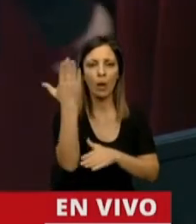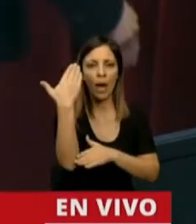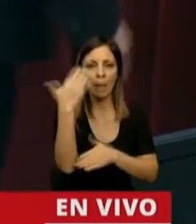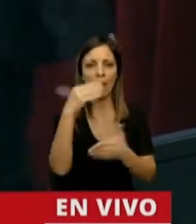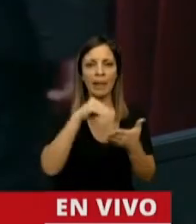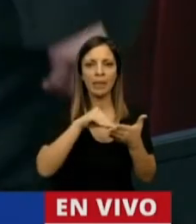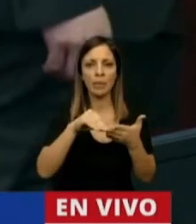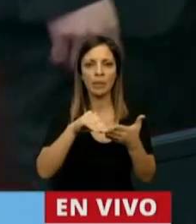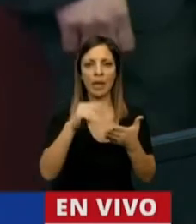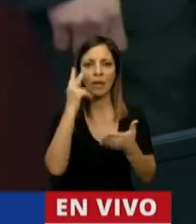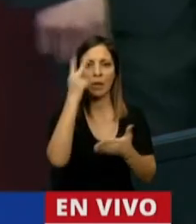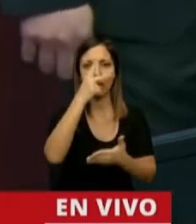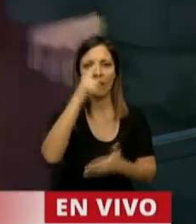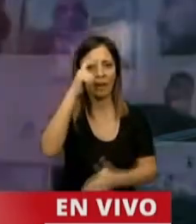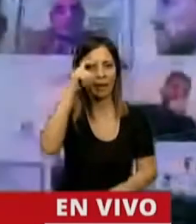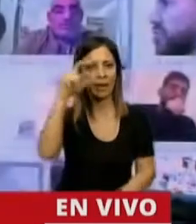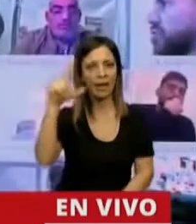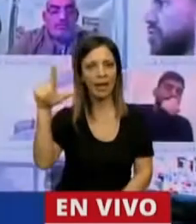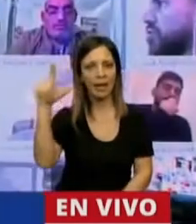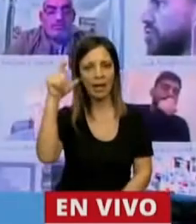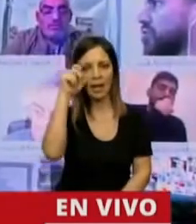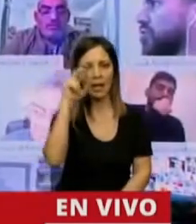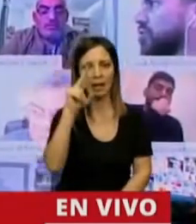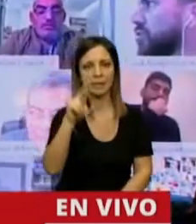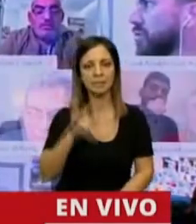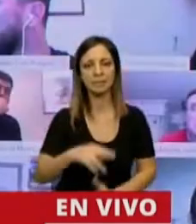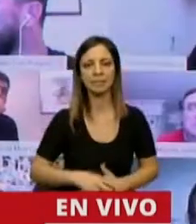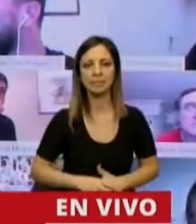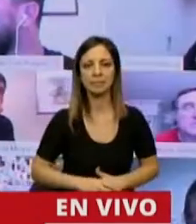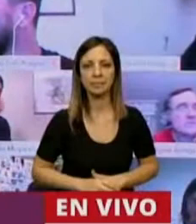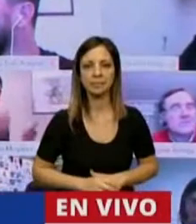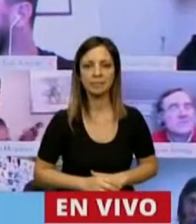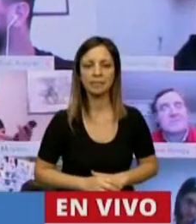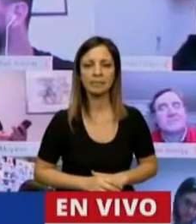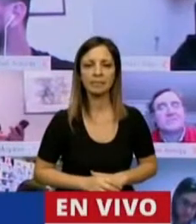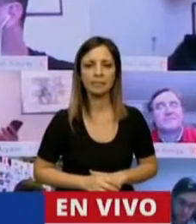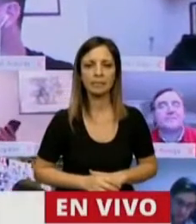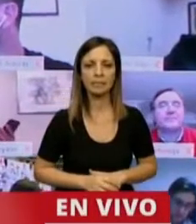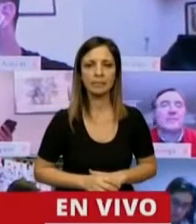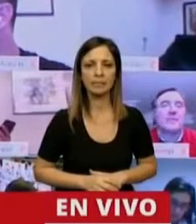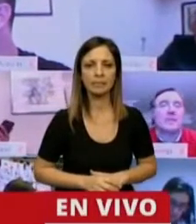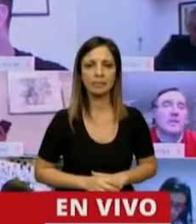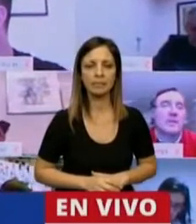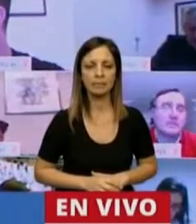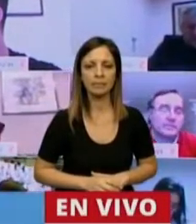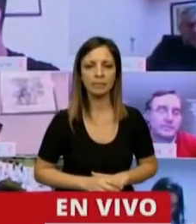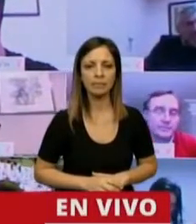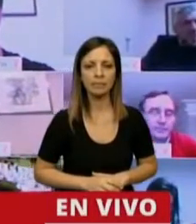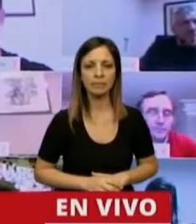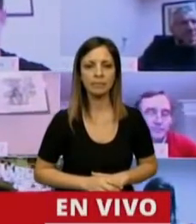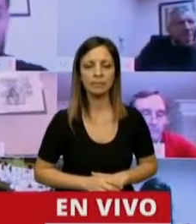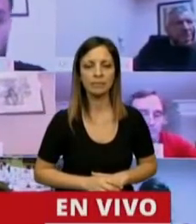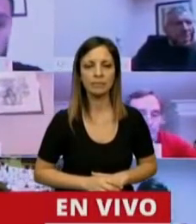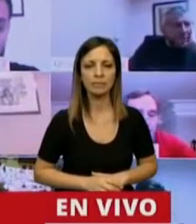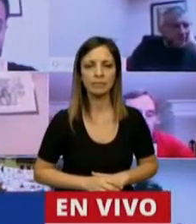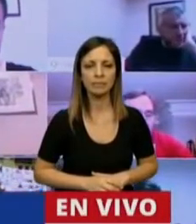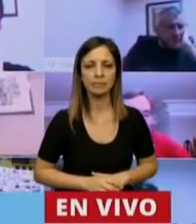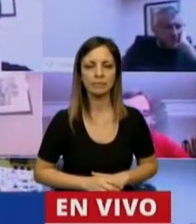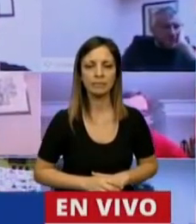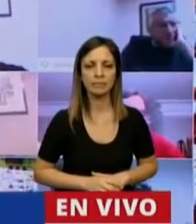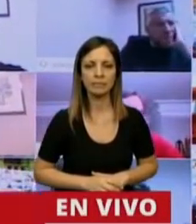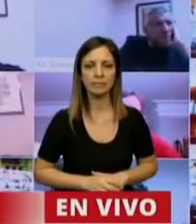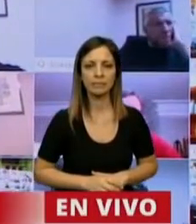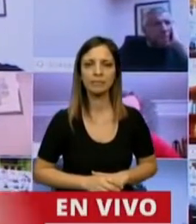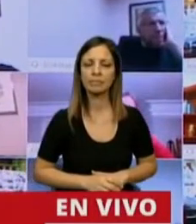a ampliar los gastos por un monto cercano a los 2 billones de pesos, con lo que la proyección total de